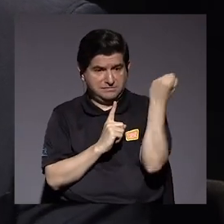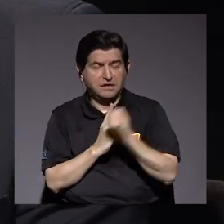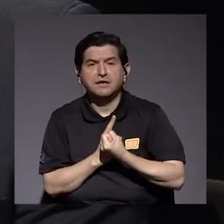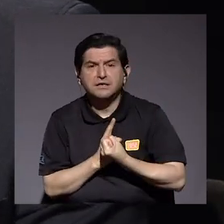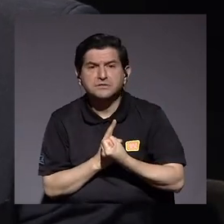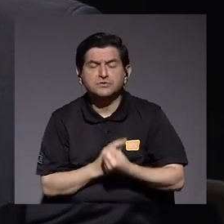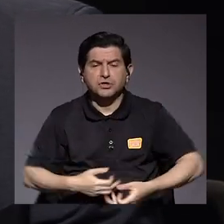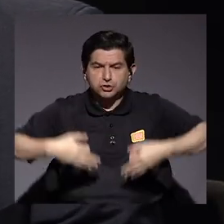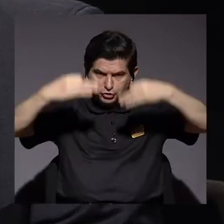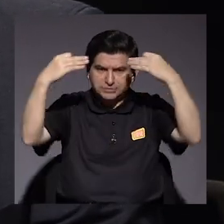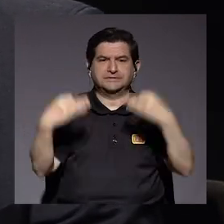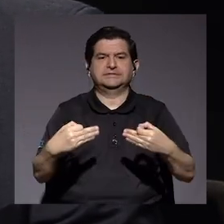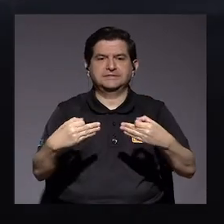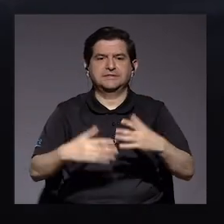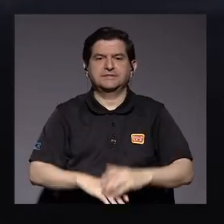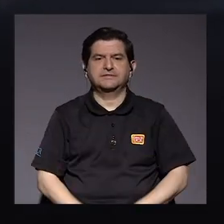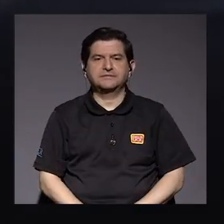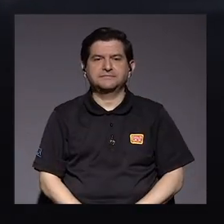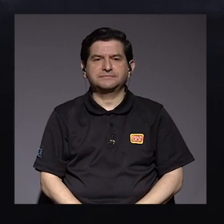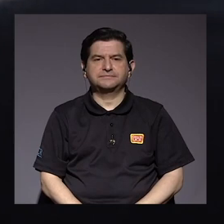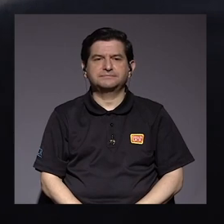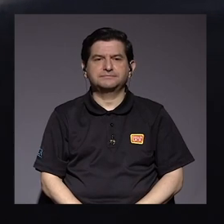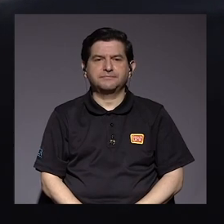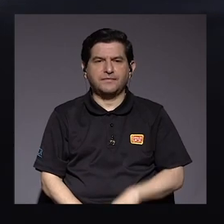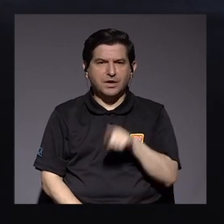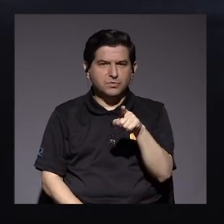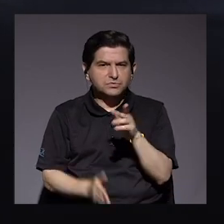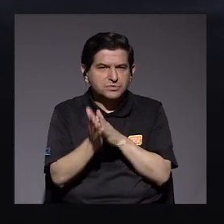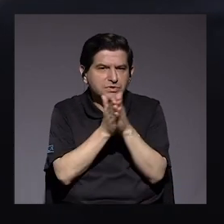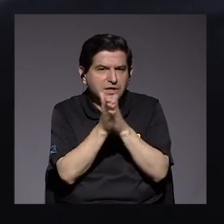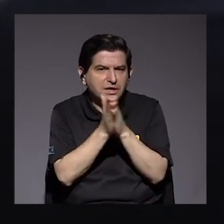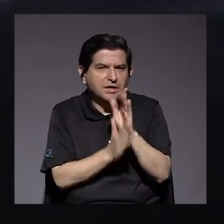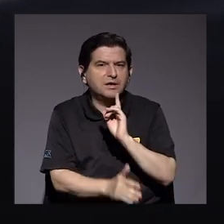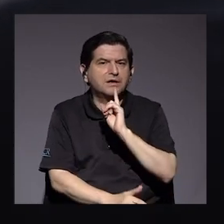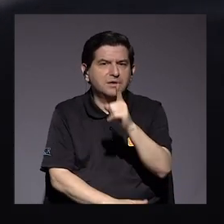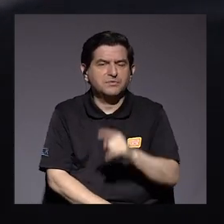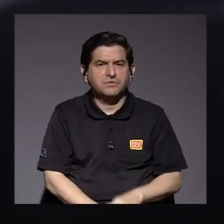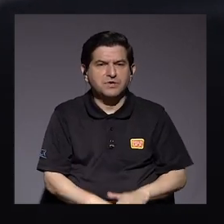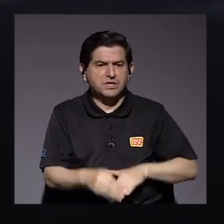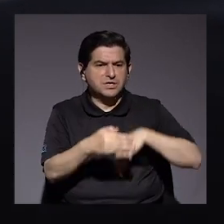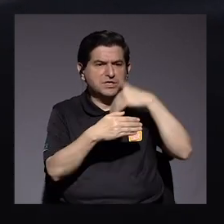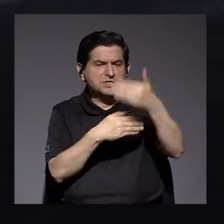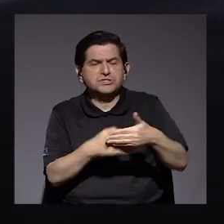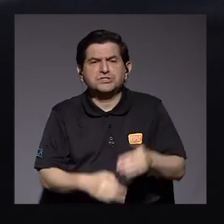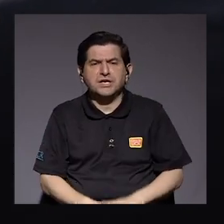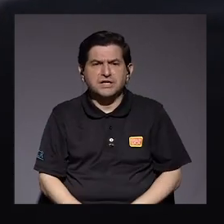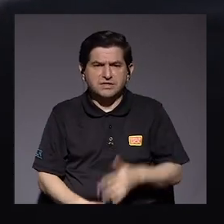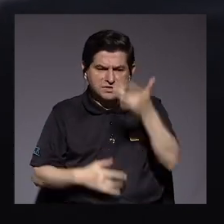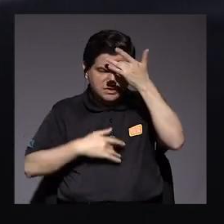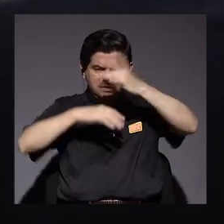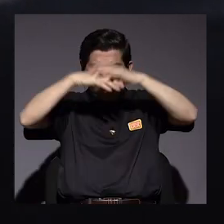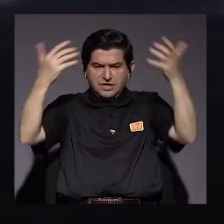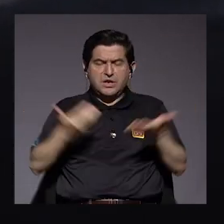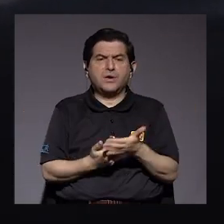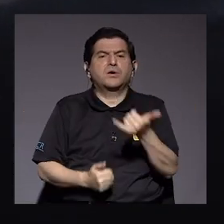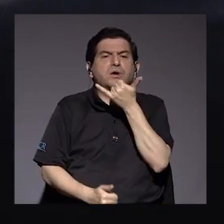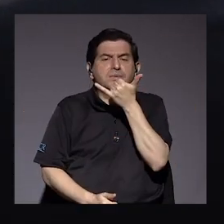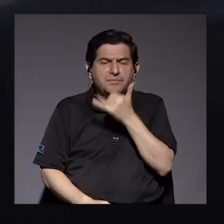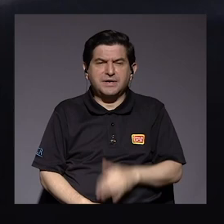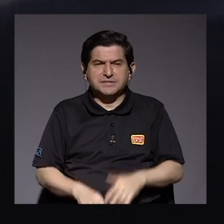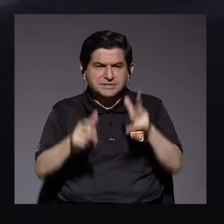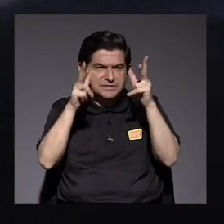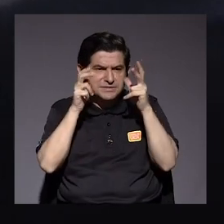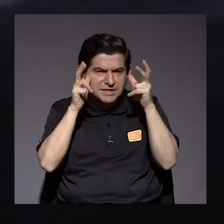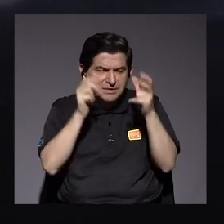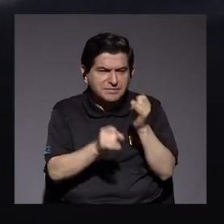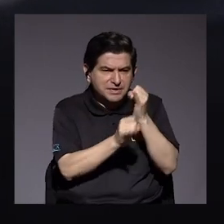toma decisiones si ustedes toman el sitio se aprovecha para decir qué pasa luego de la pandemia la percepción de las instituciones y una nueva